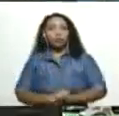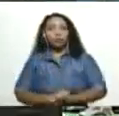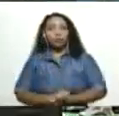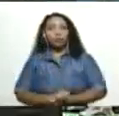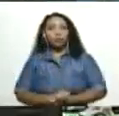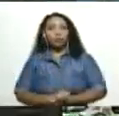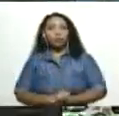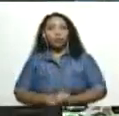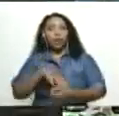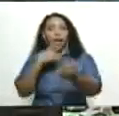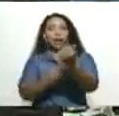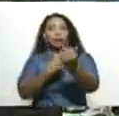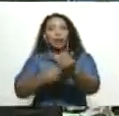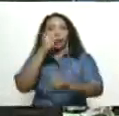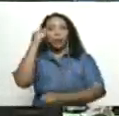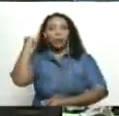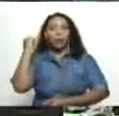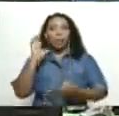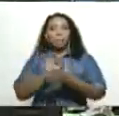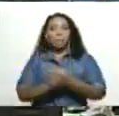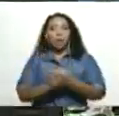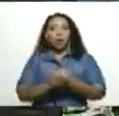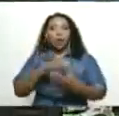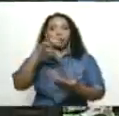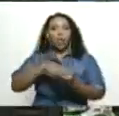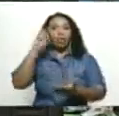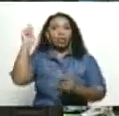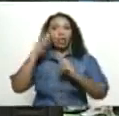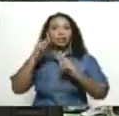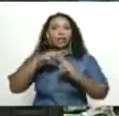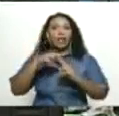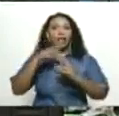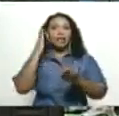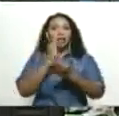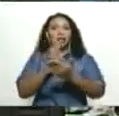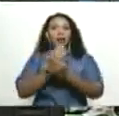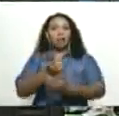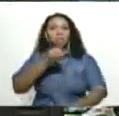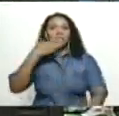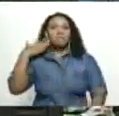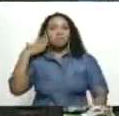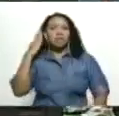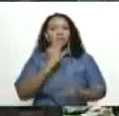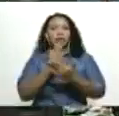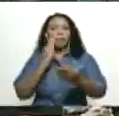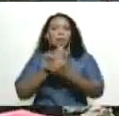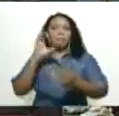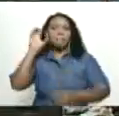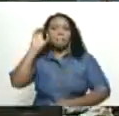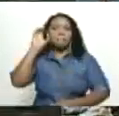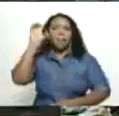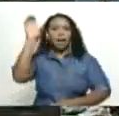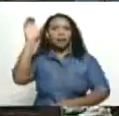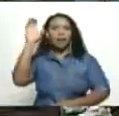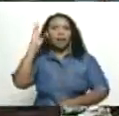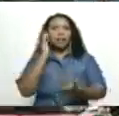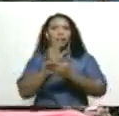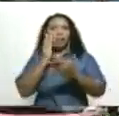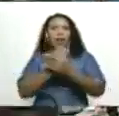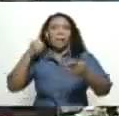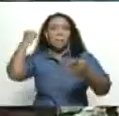hermanos, compañeros y compañeras del estado Táchira, del siempre digno, siempre patriota, siempre